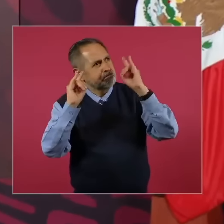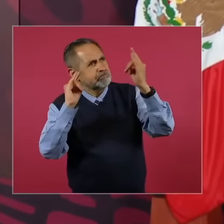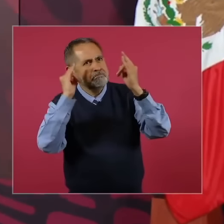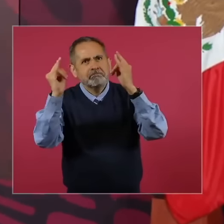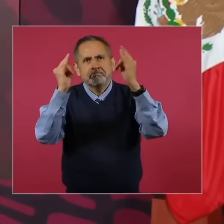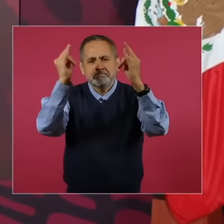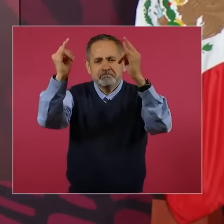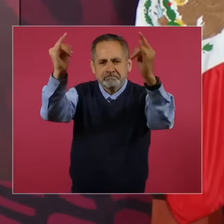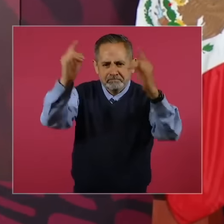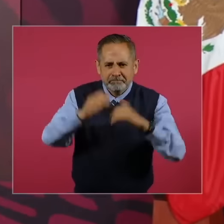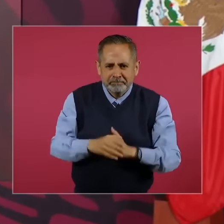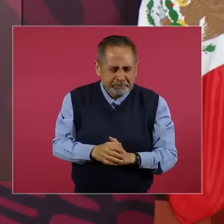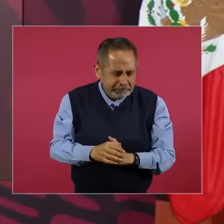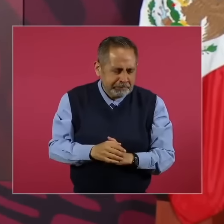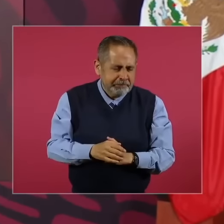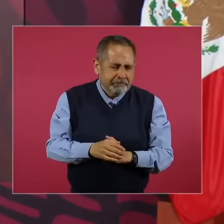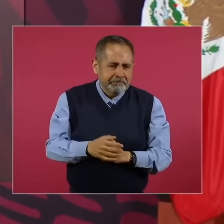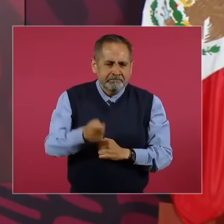principal